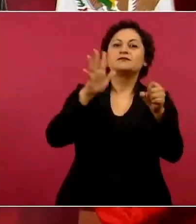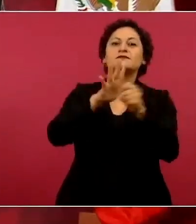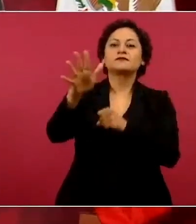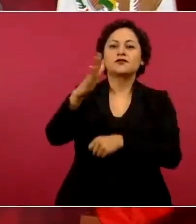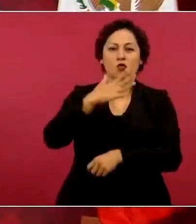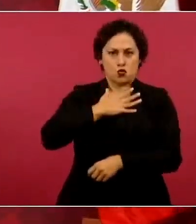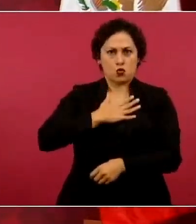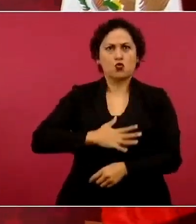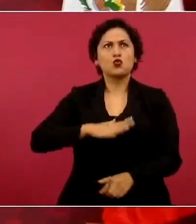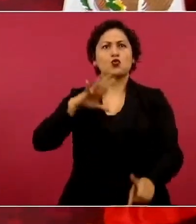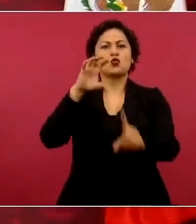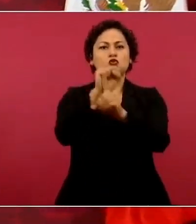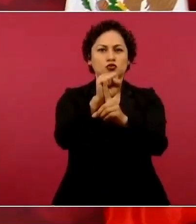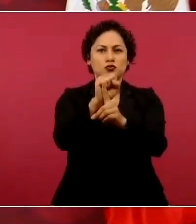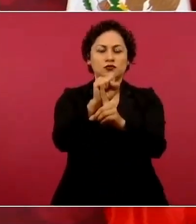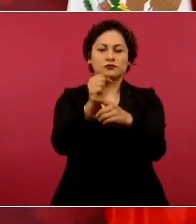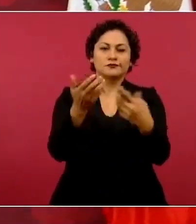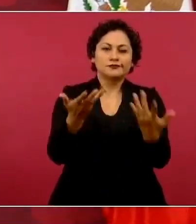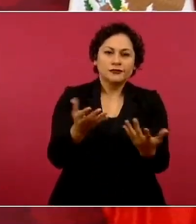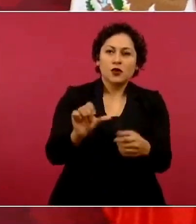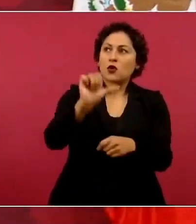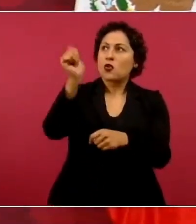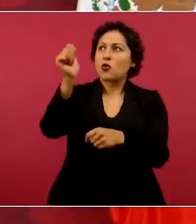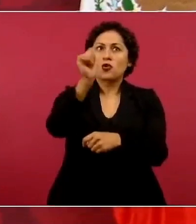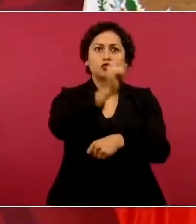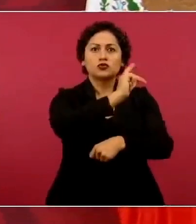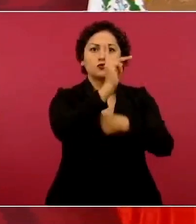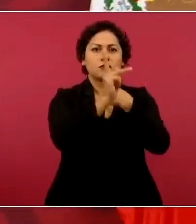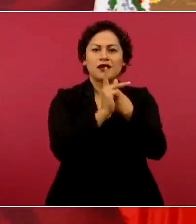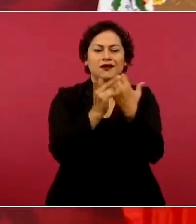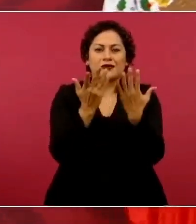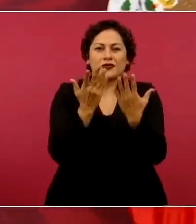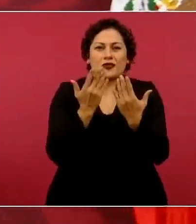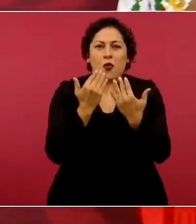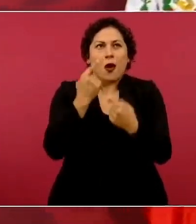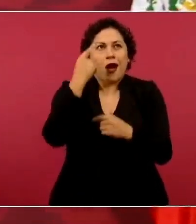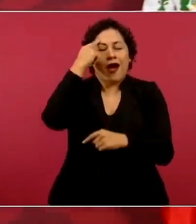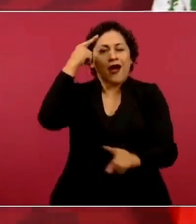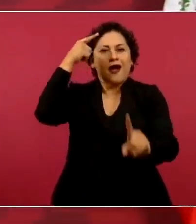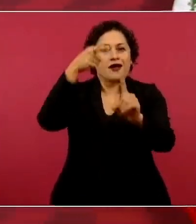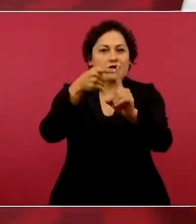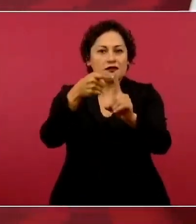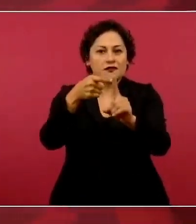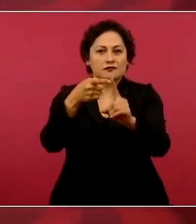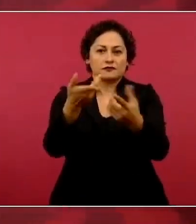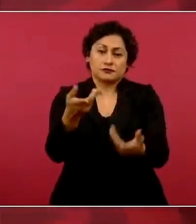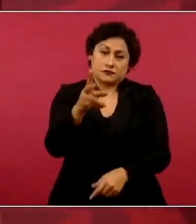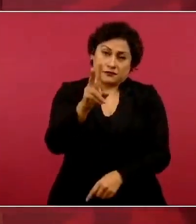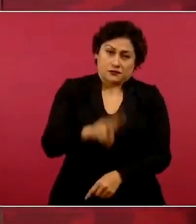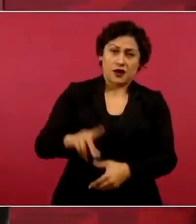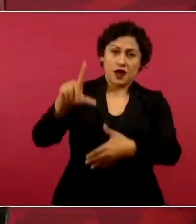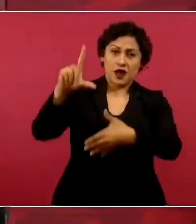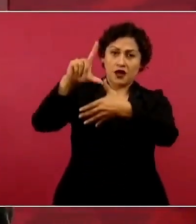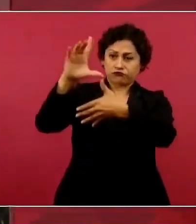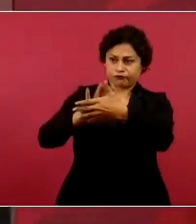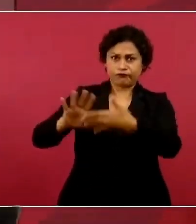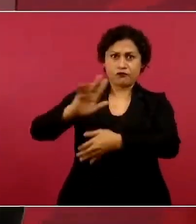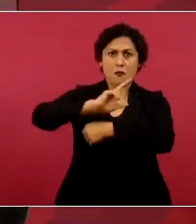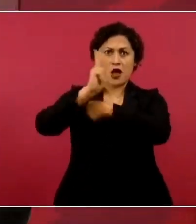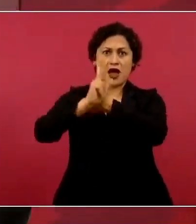en otros países. La independencia de los países de América Latina se da casi al mismo